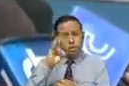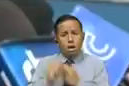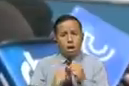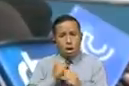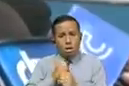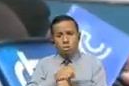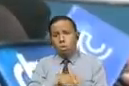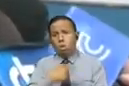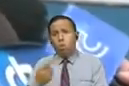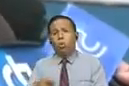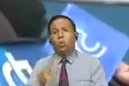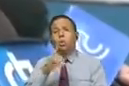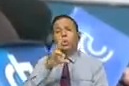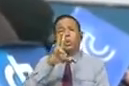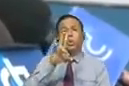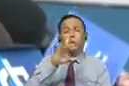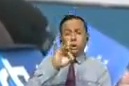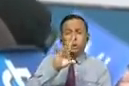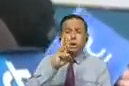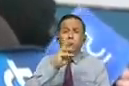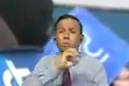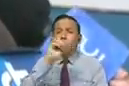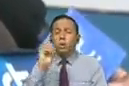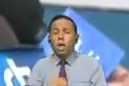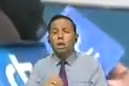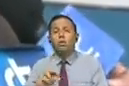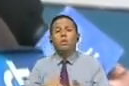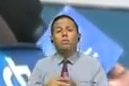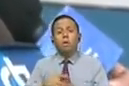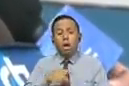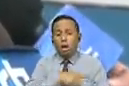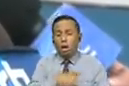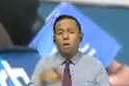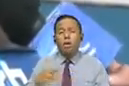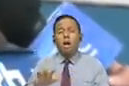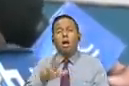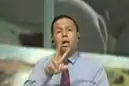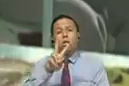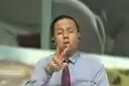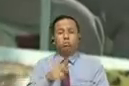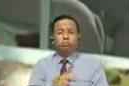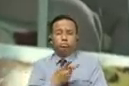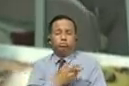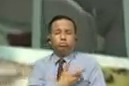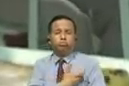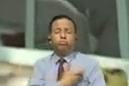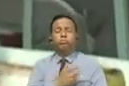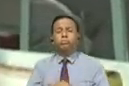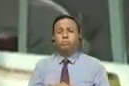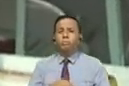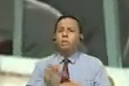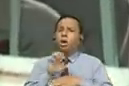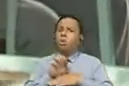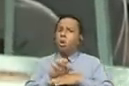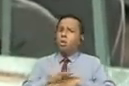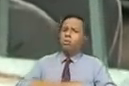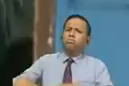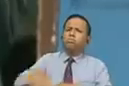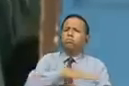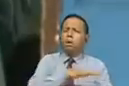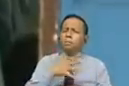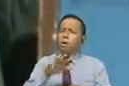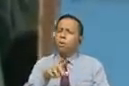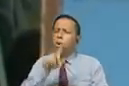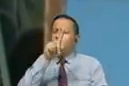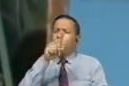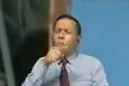de 86% con esquema completo de vacunación. Esto es dos dosis más el tiempo de espera después de la segunda. A escala nacional, alrededor de